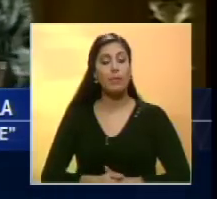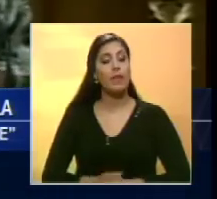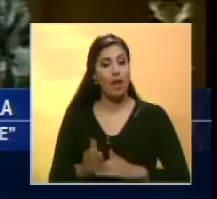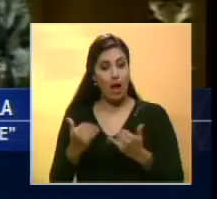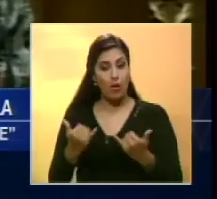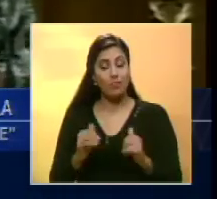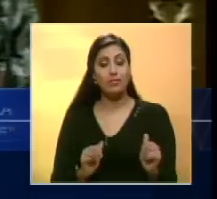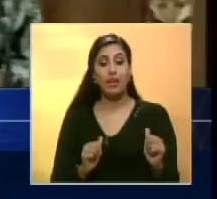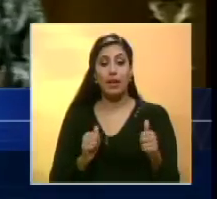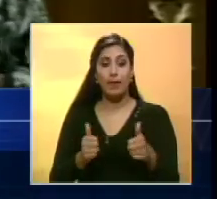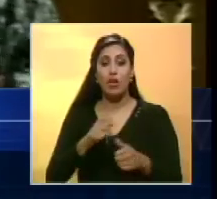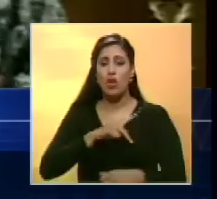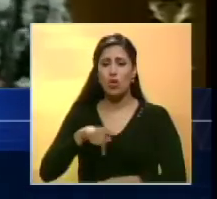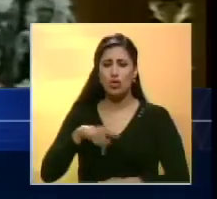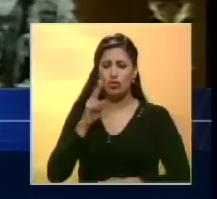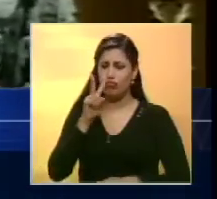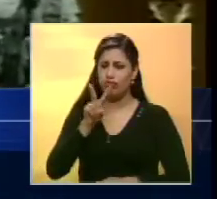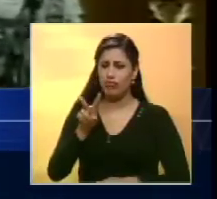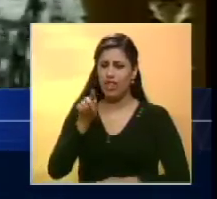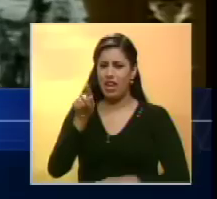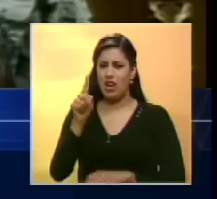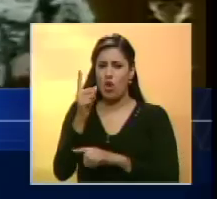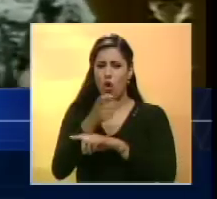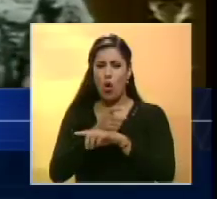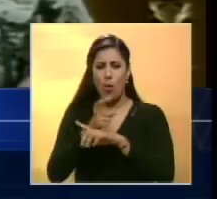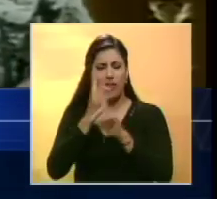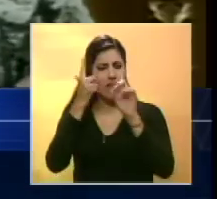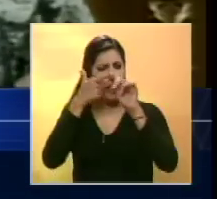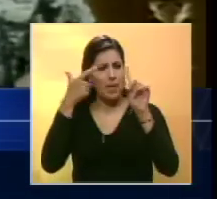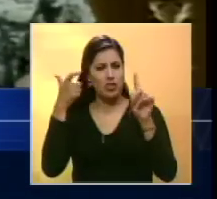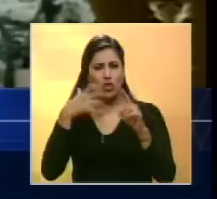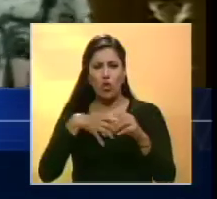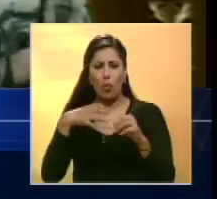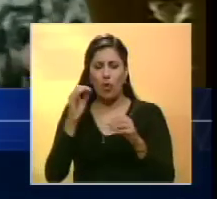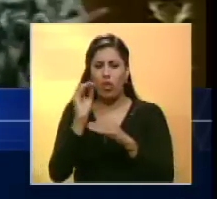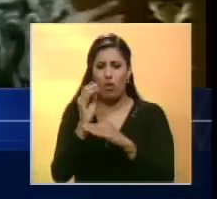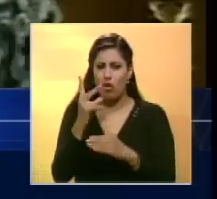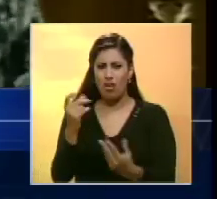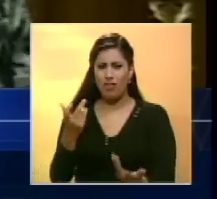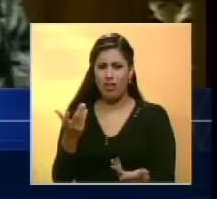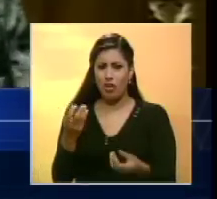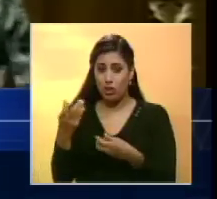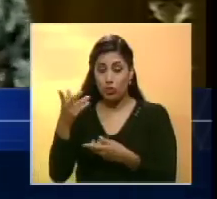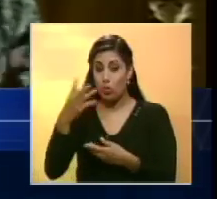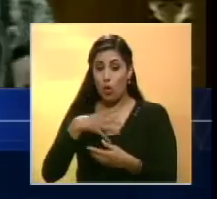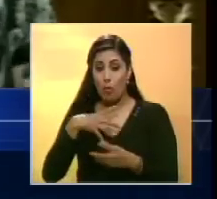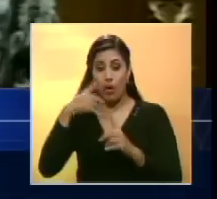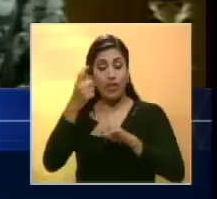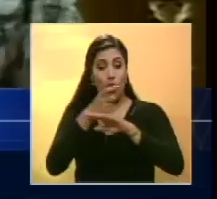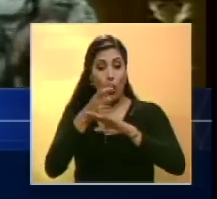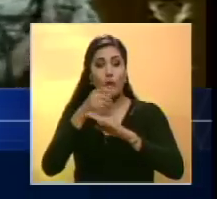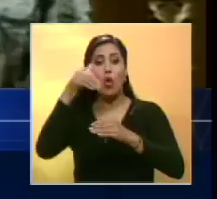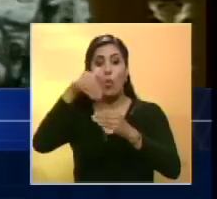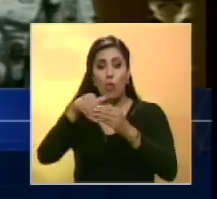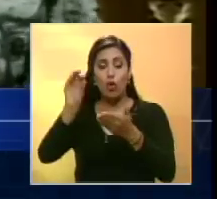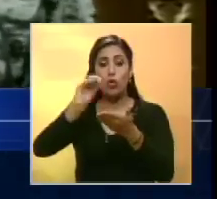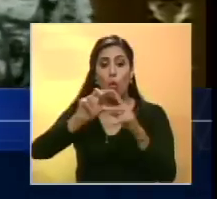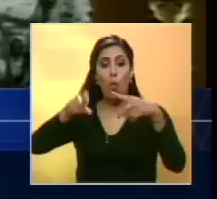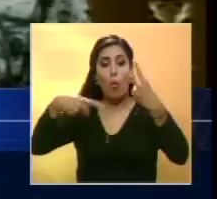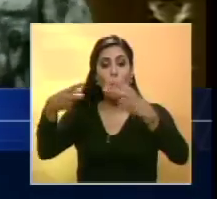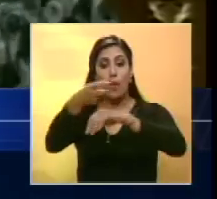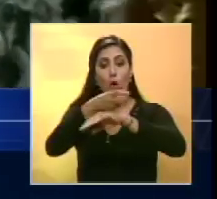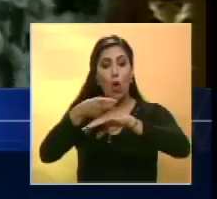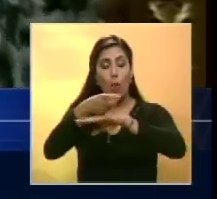Pero uno dice, ¿será que él como gobernador no puede con su estado? Entonces entréguelo, hagamos elecciones y que vaya un gobernador